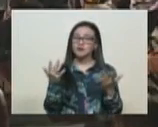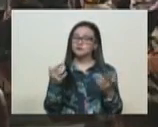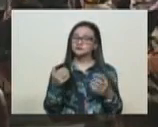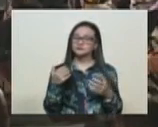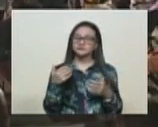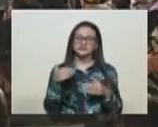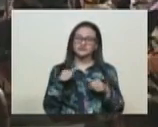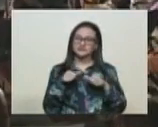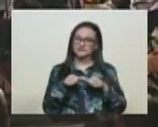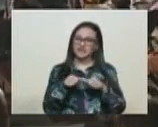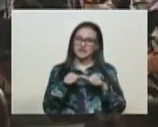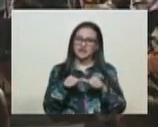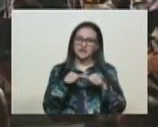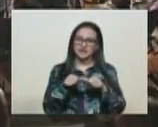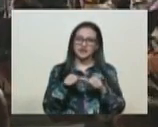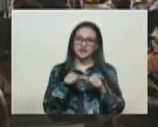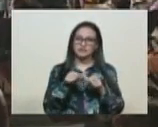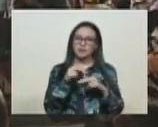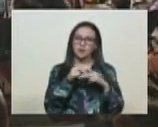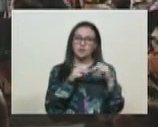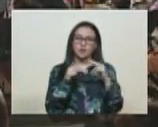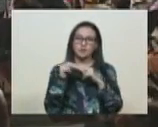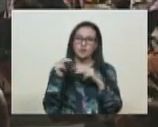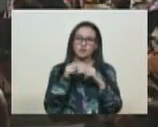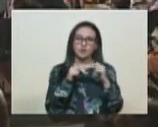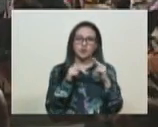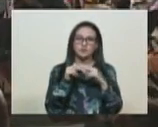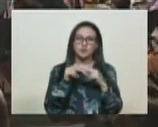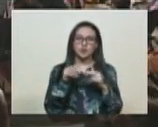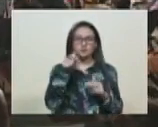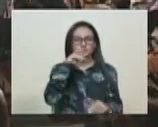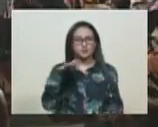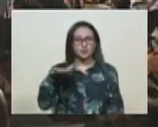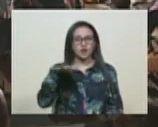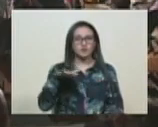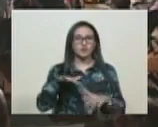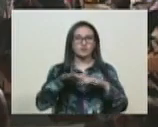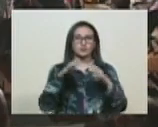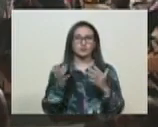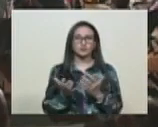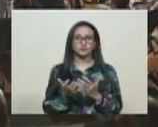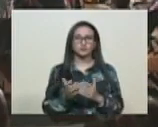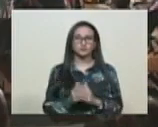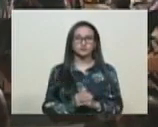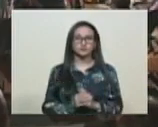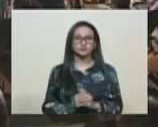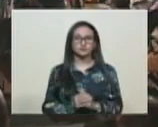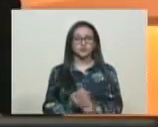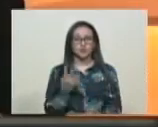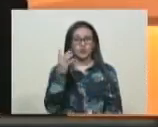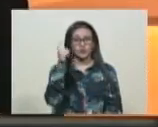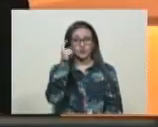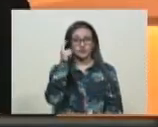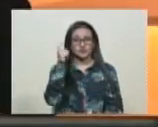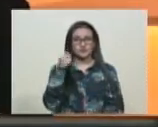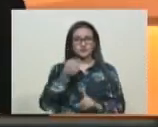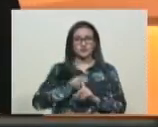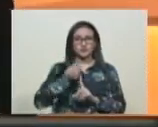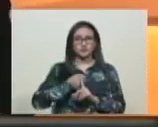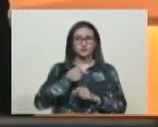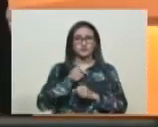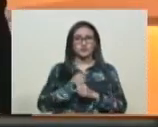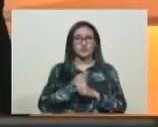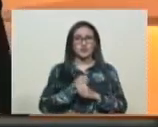permanentemente el porvenir y el lindo amanecer de los pueblos del mundo. Han sido 4 días intensos. Ayer los